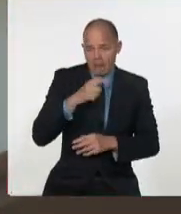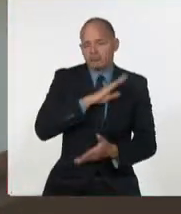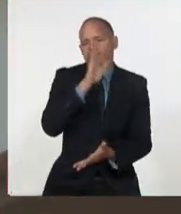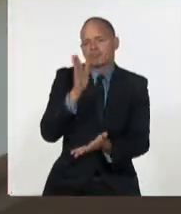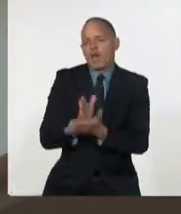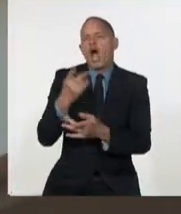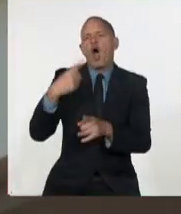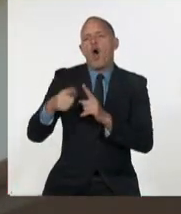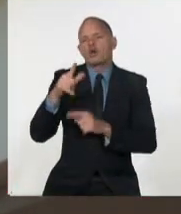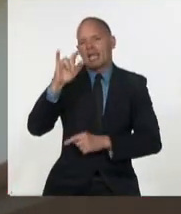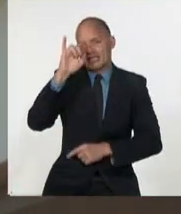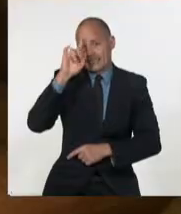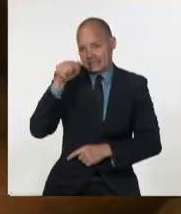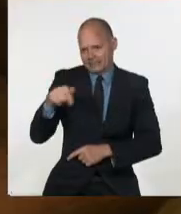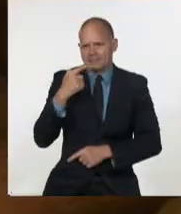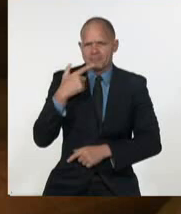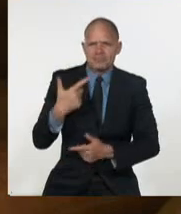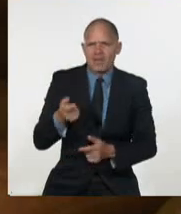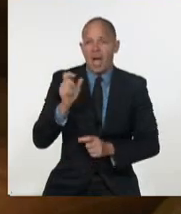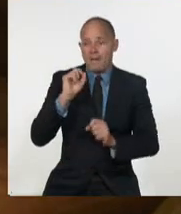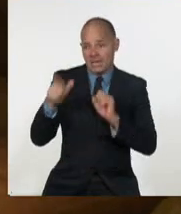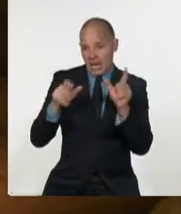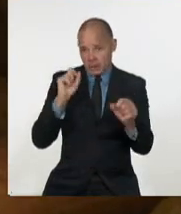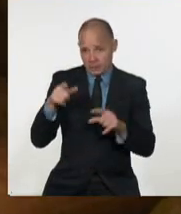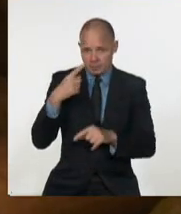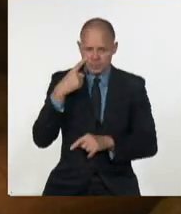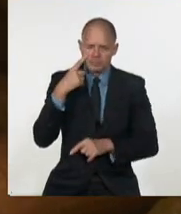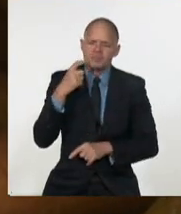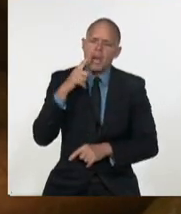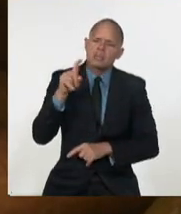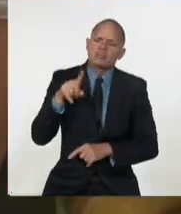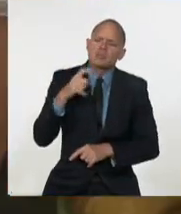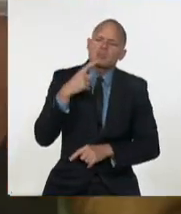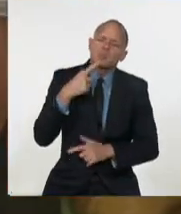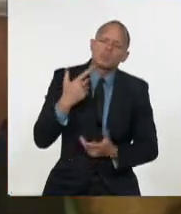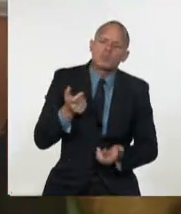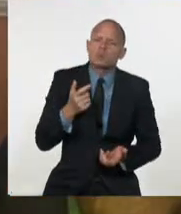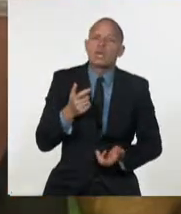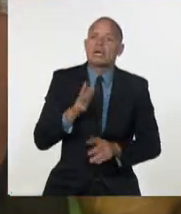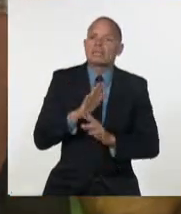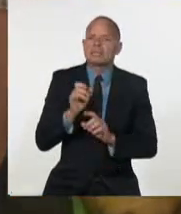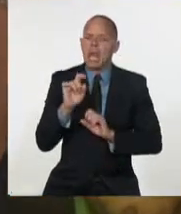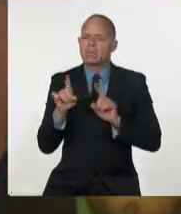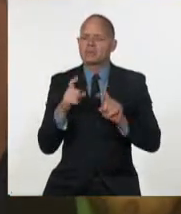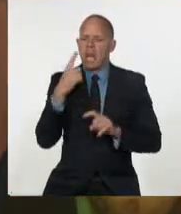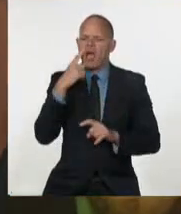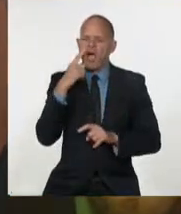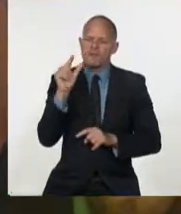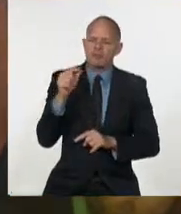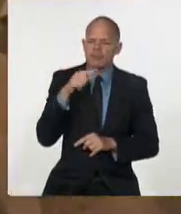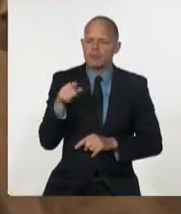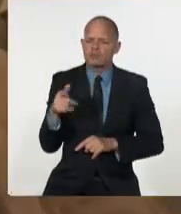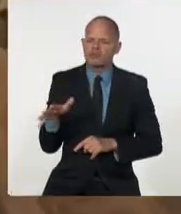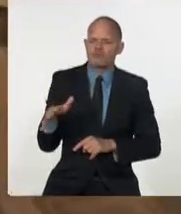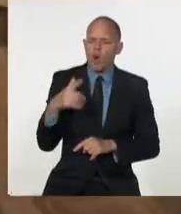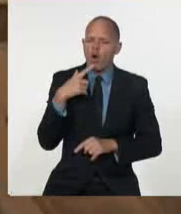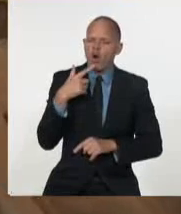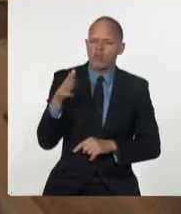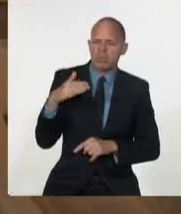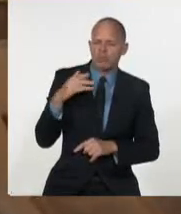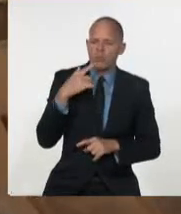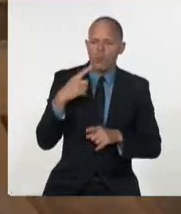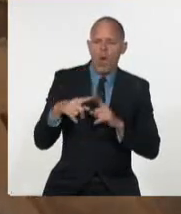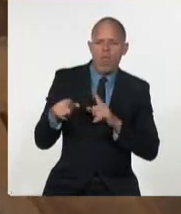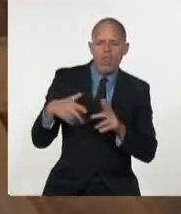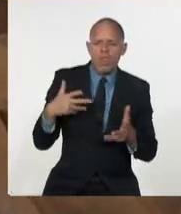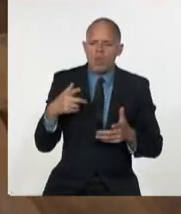Lisa, perteneciente a la empresa provincial de mercados agropecuarios. El visitante comprobó la calidad de los productos que se comercializan y su relación con los